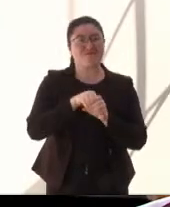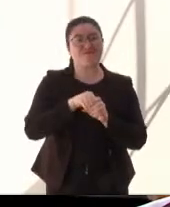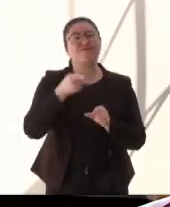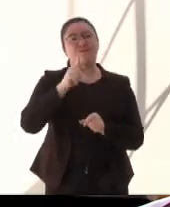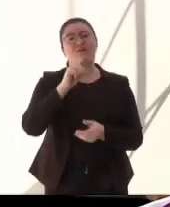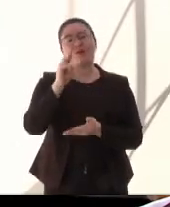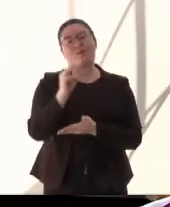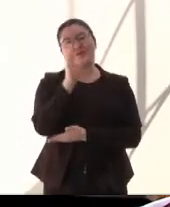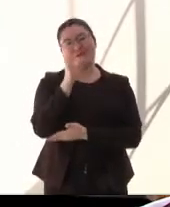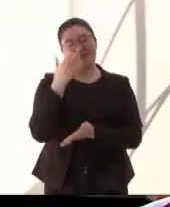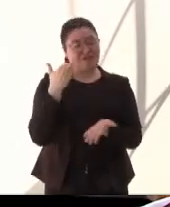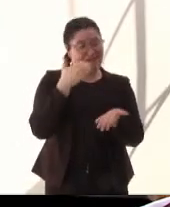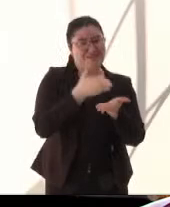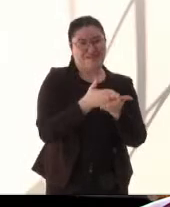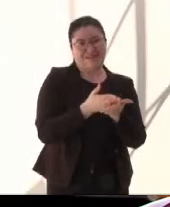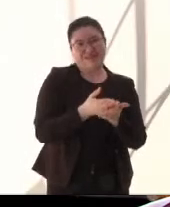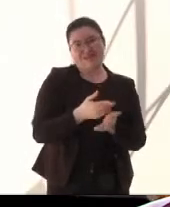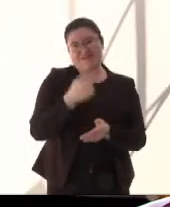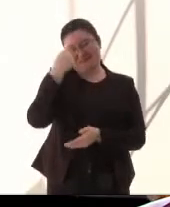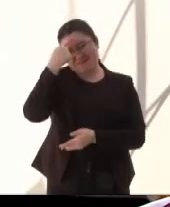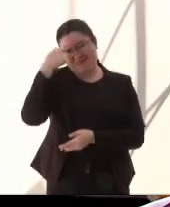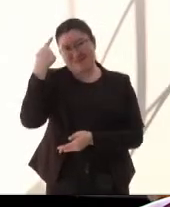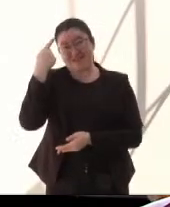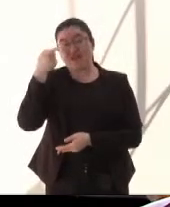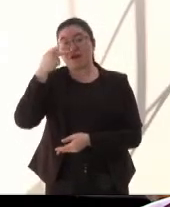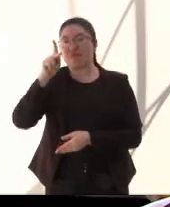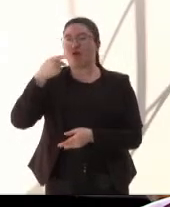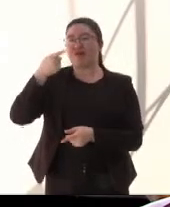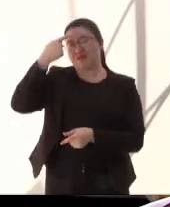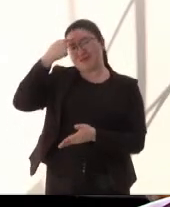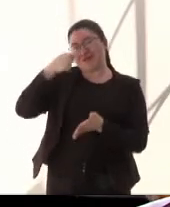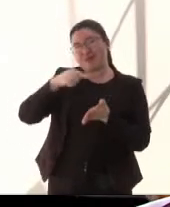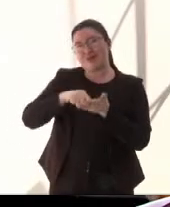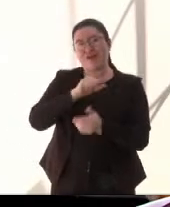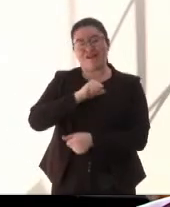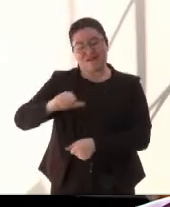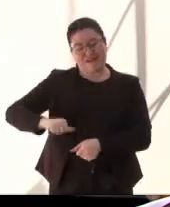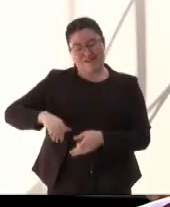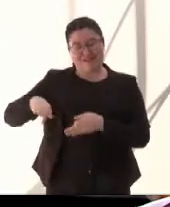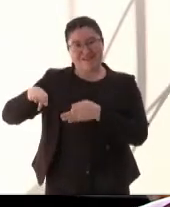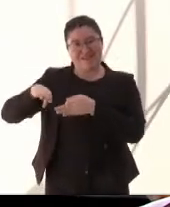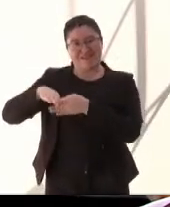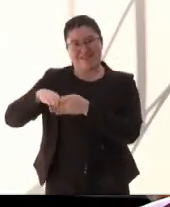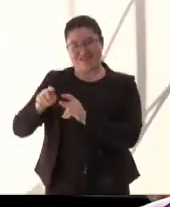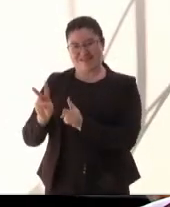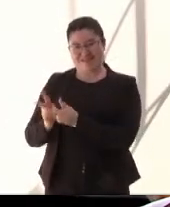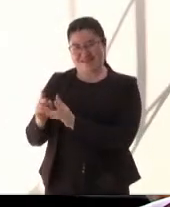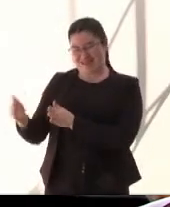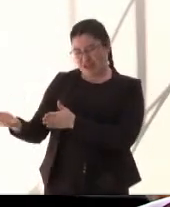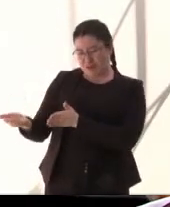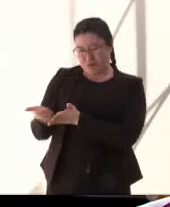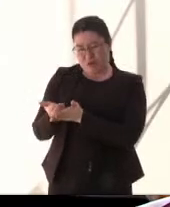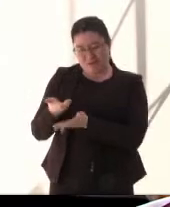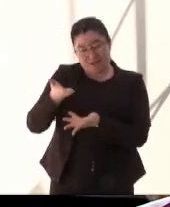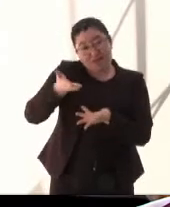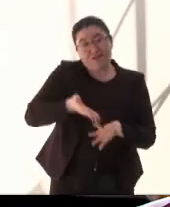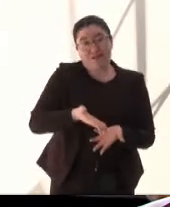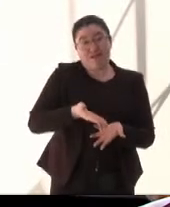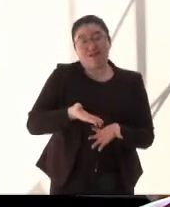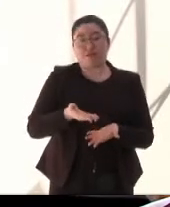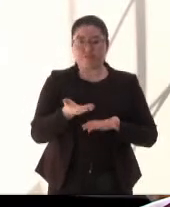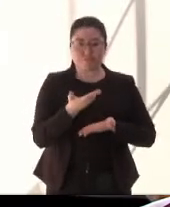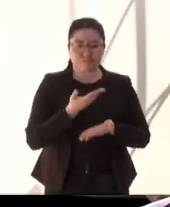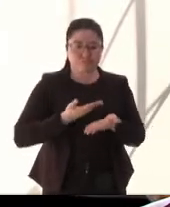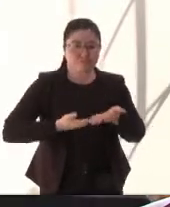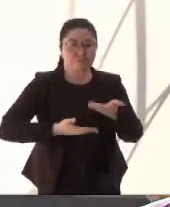seguramente estarán llegando de las demarcaciones vecinas, ¿no? y brindará todos estos servicios